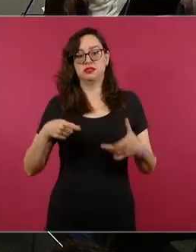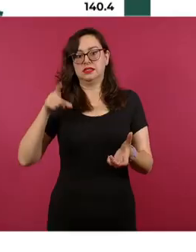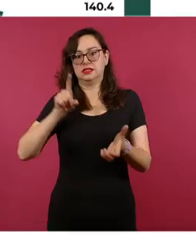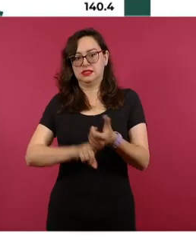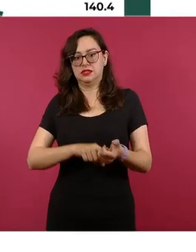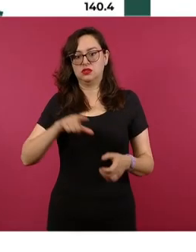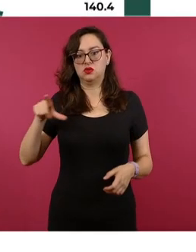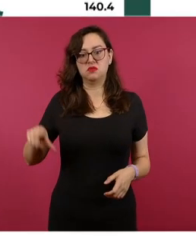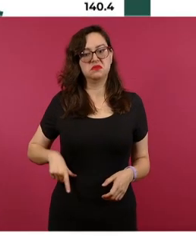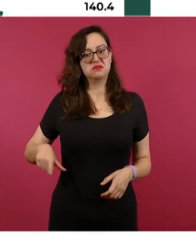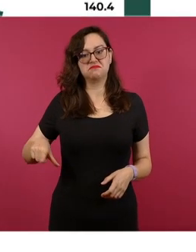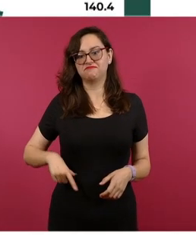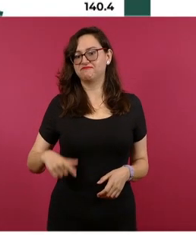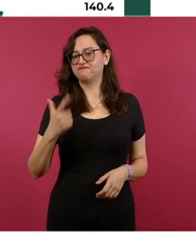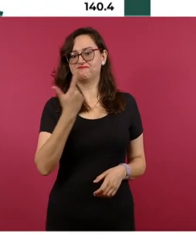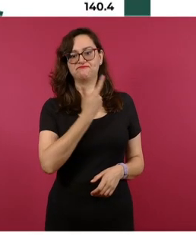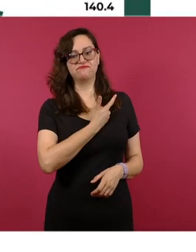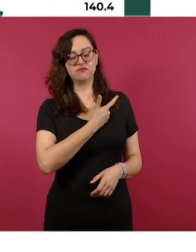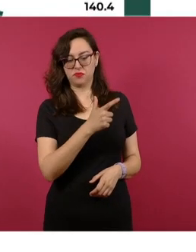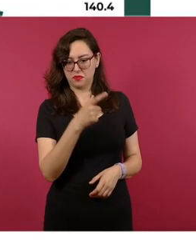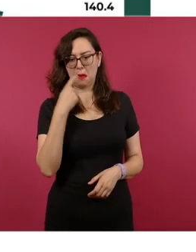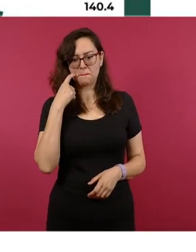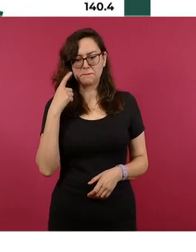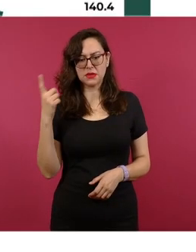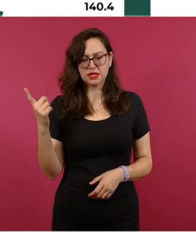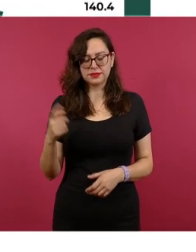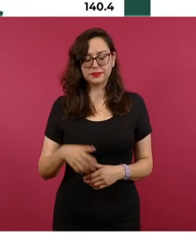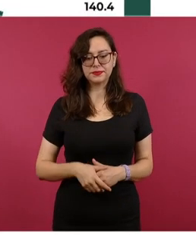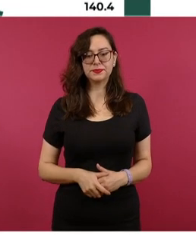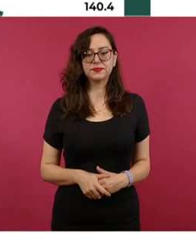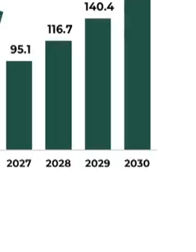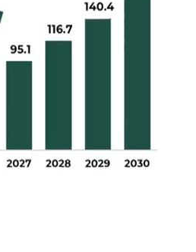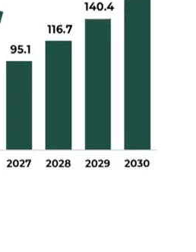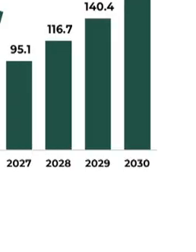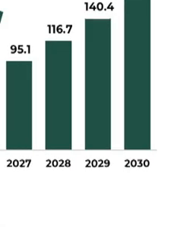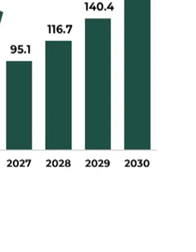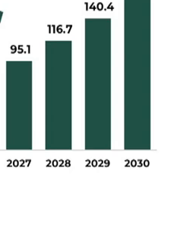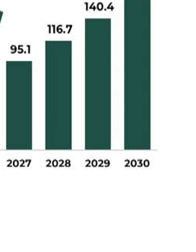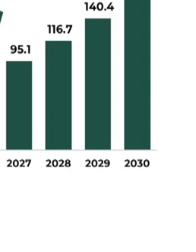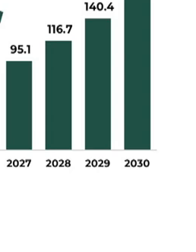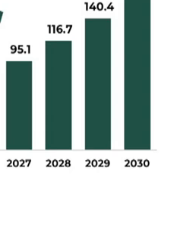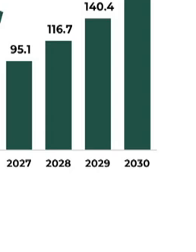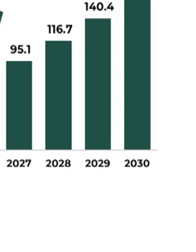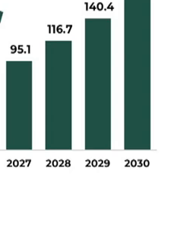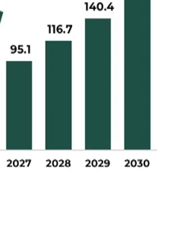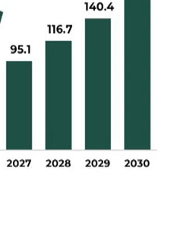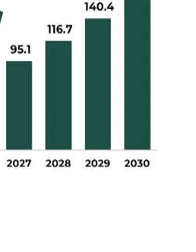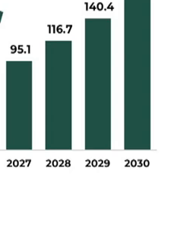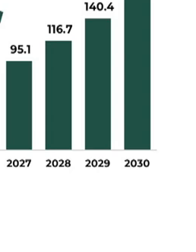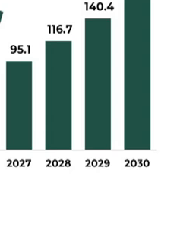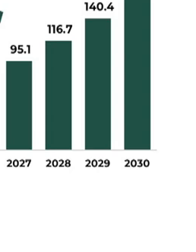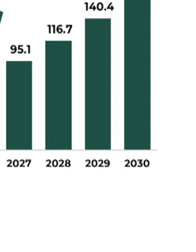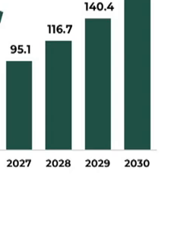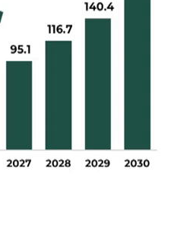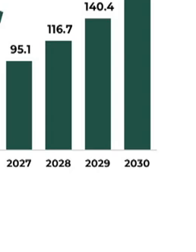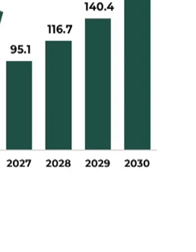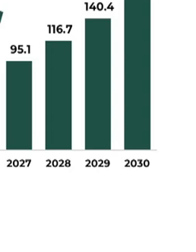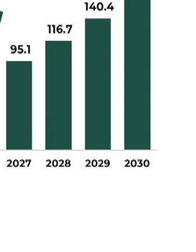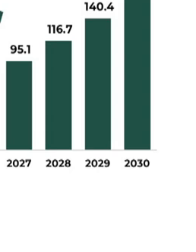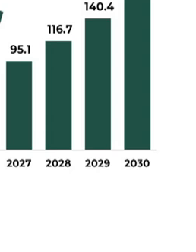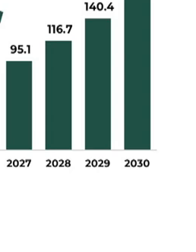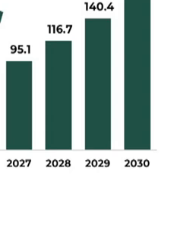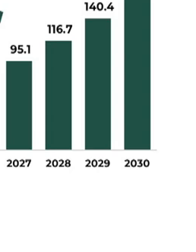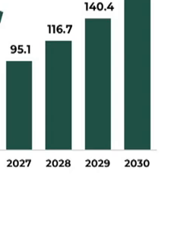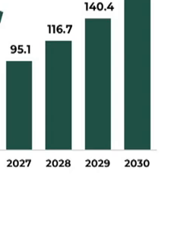A la consar y hacienda, ya estamos